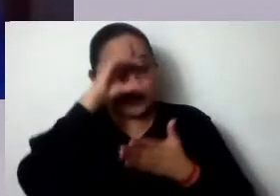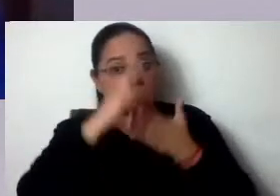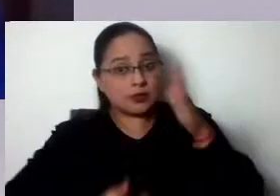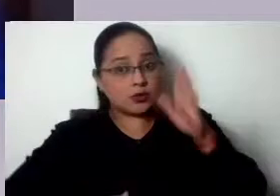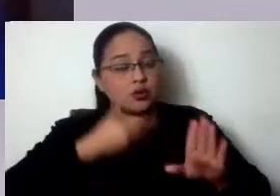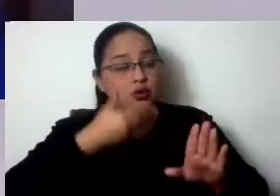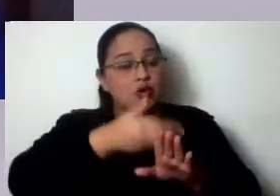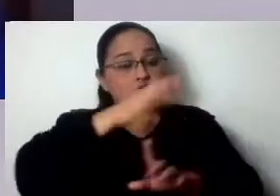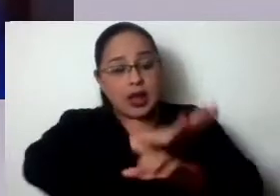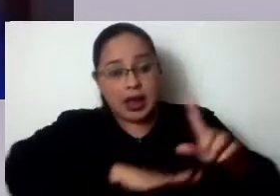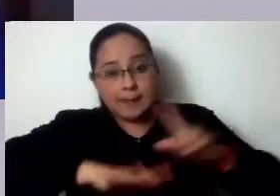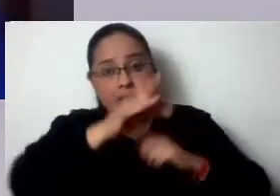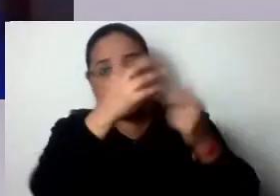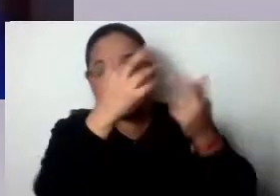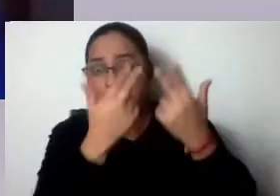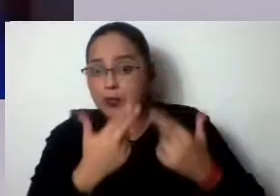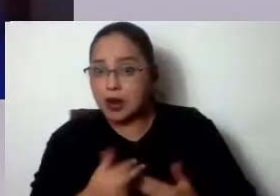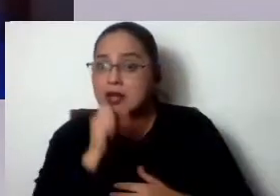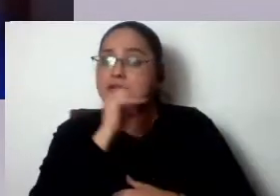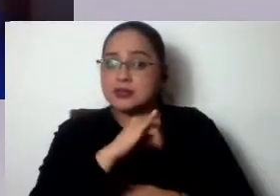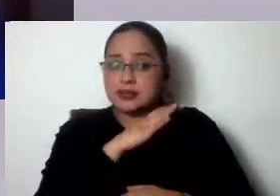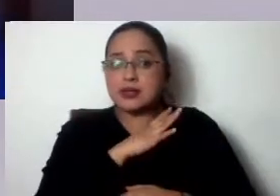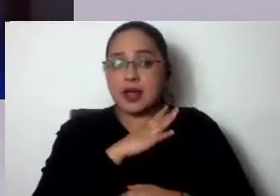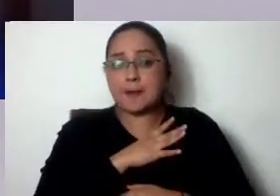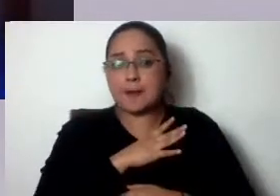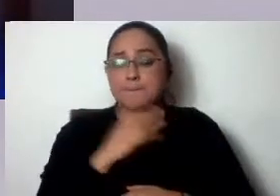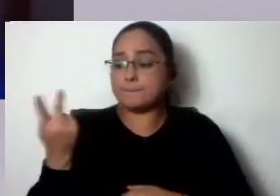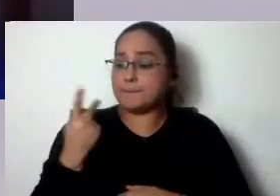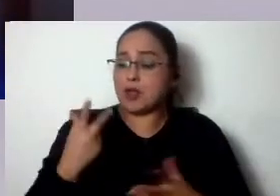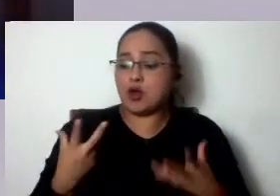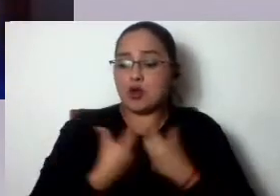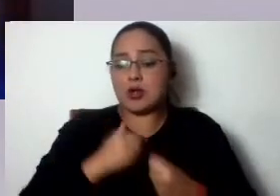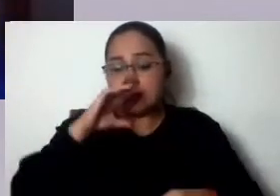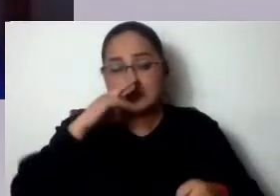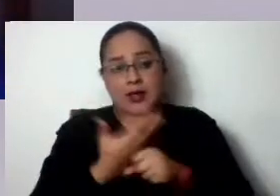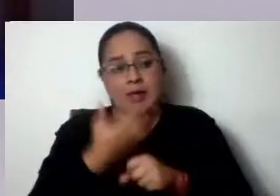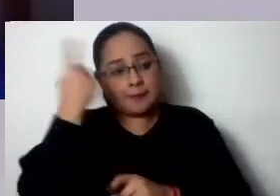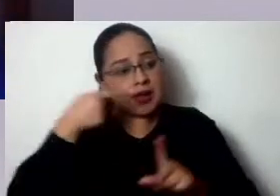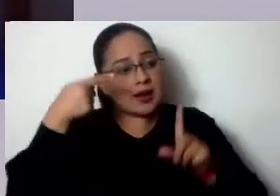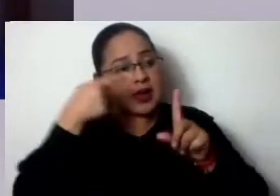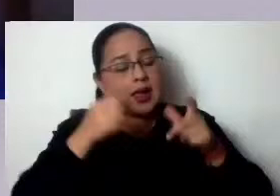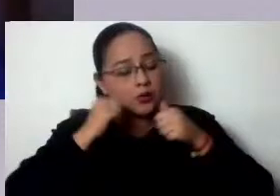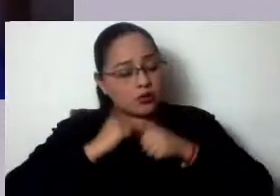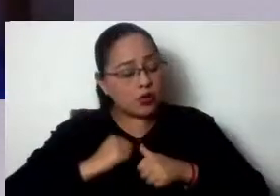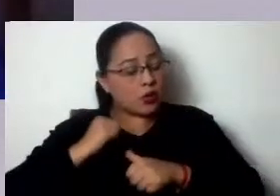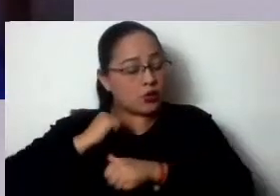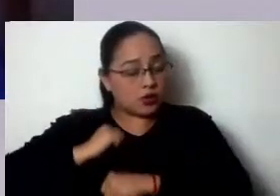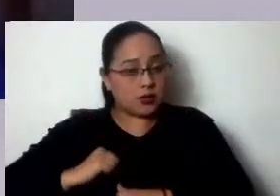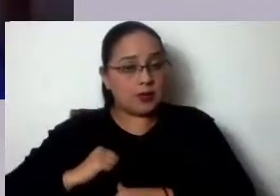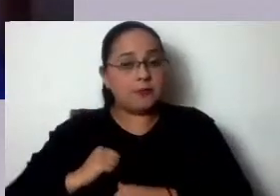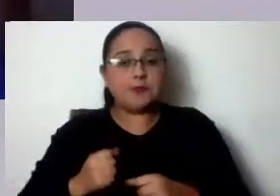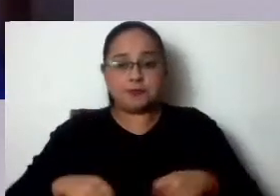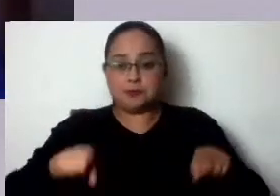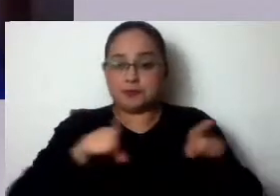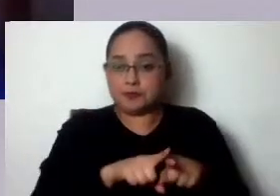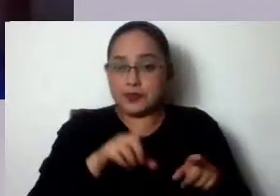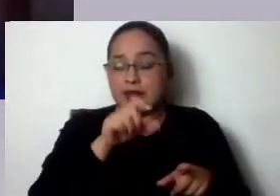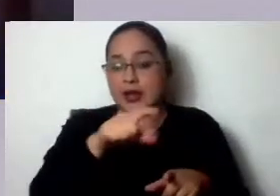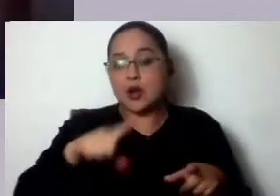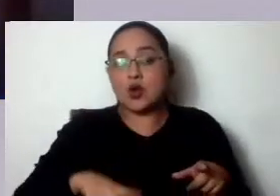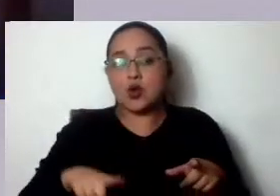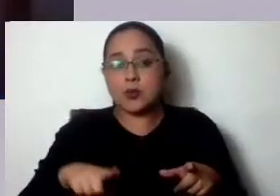ambiente como la correlativa responsabilidad que se imputa a las autoridades y efectivamente los actos omisiones del estado